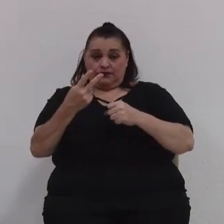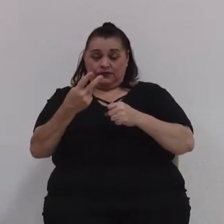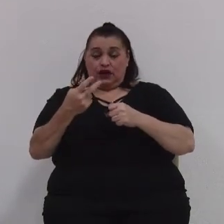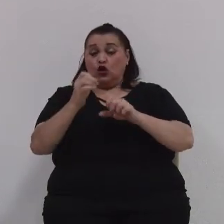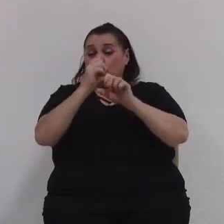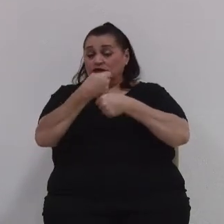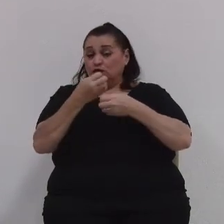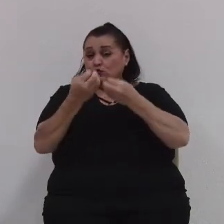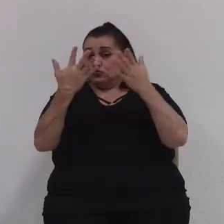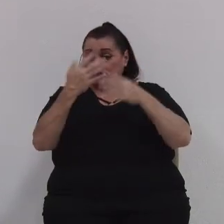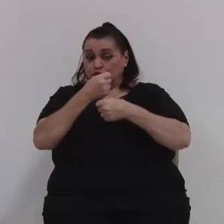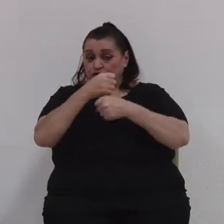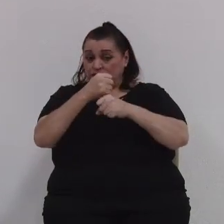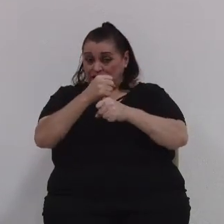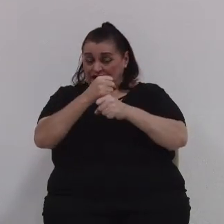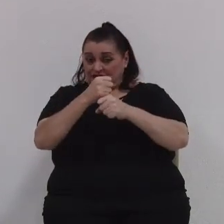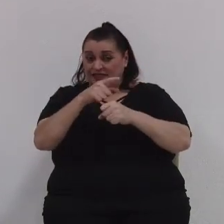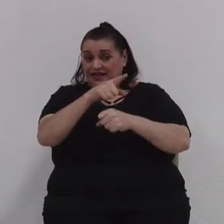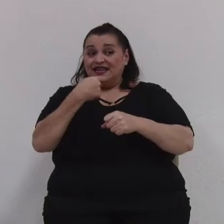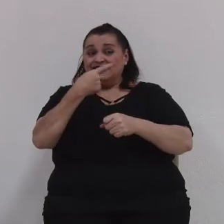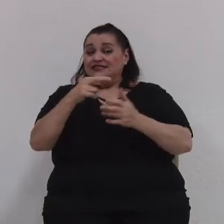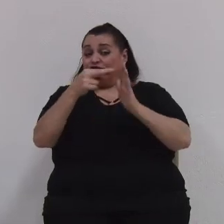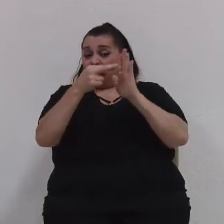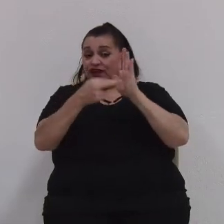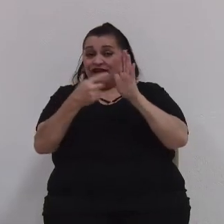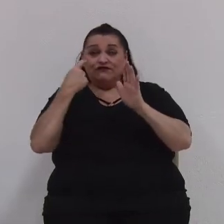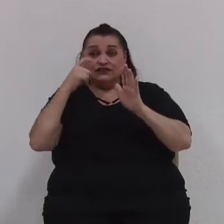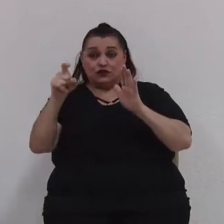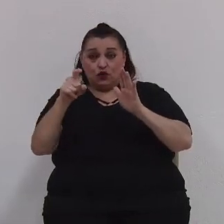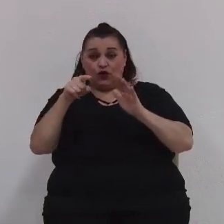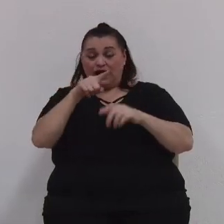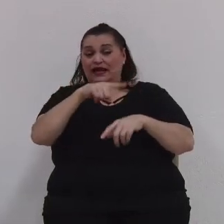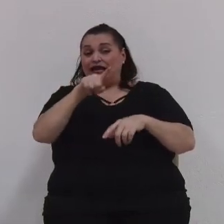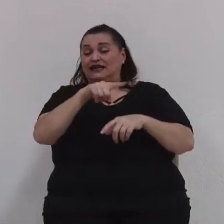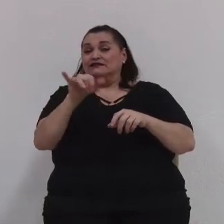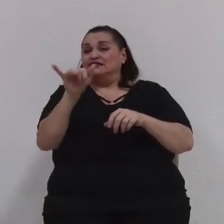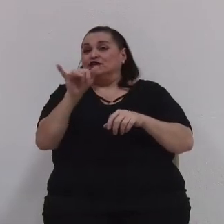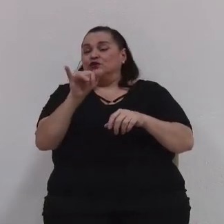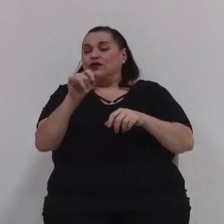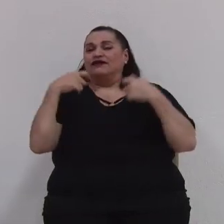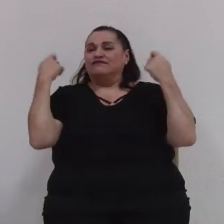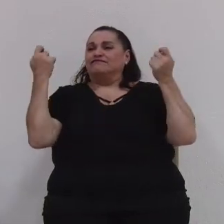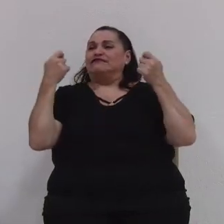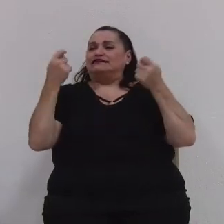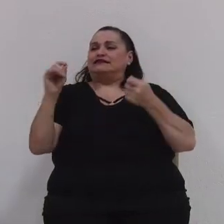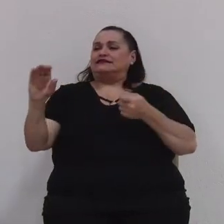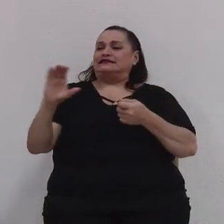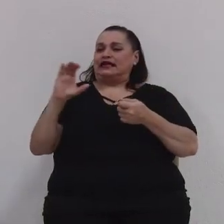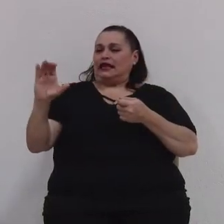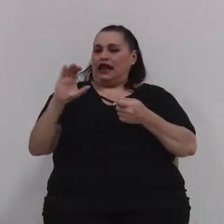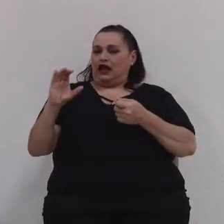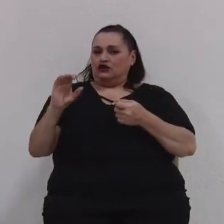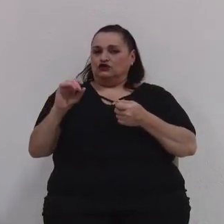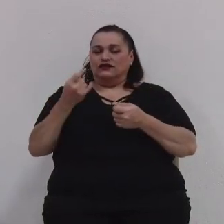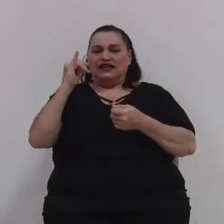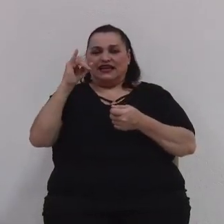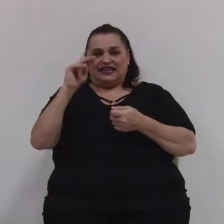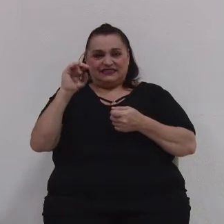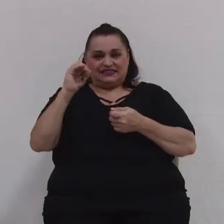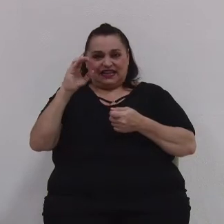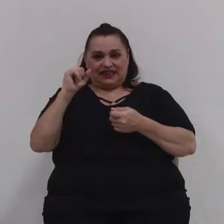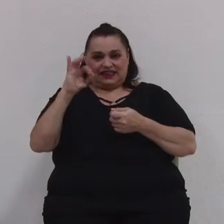muchas municipalidades cuando las exceptuaron de la regla fiscal fue hacer una fiesta con la parte de los salarios y los incentivos, ¿verdad? Si